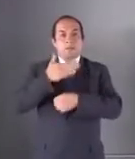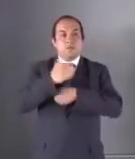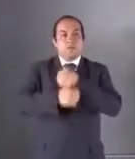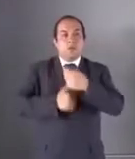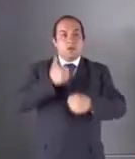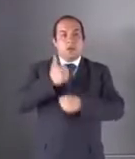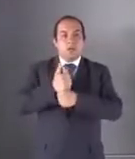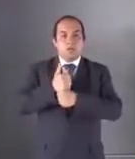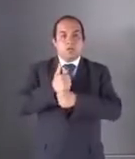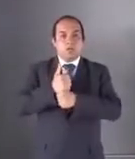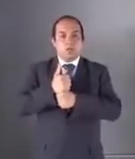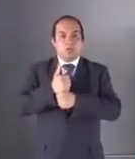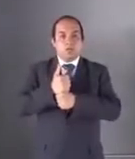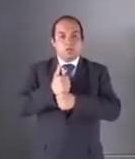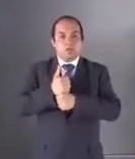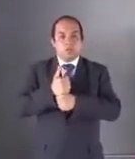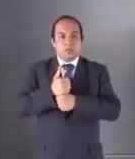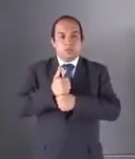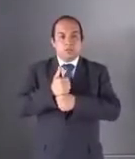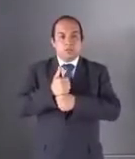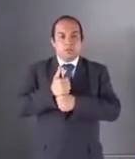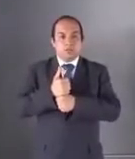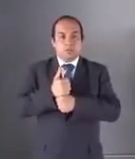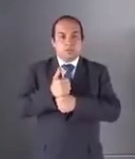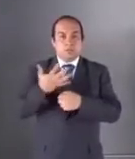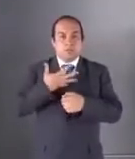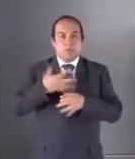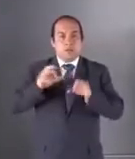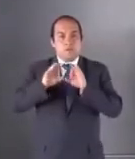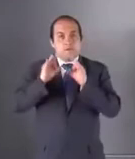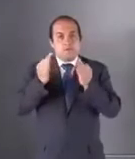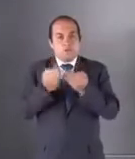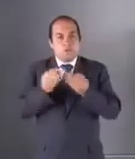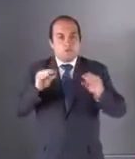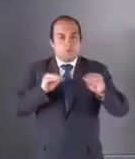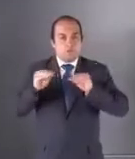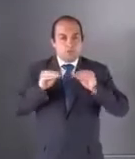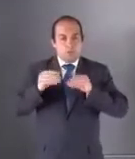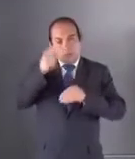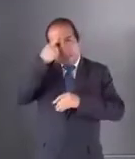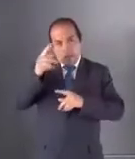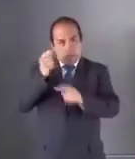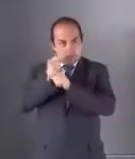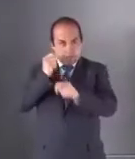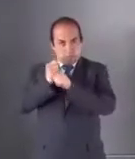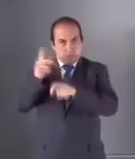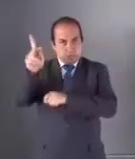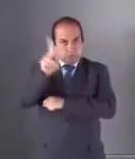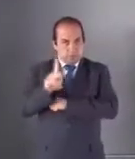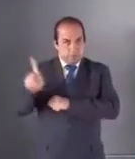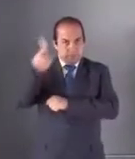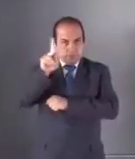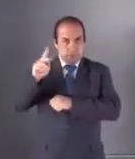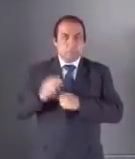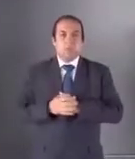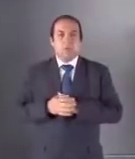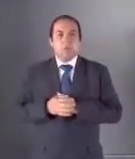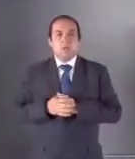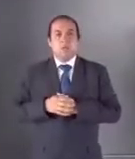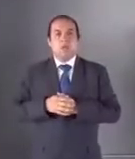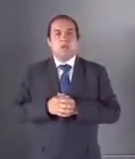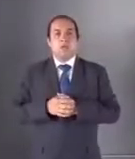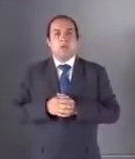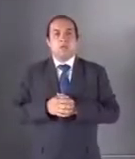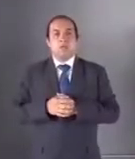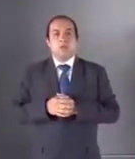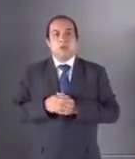ver beneficiada por esta forma de movilidad, de este medio de transporte público, a cargo del gobierno